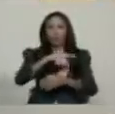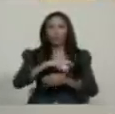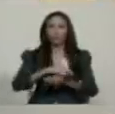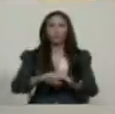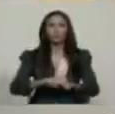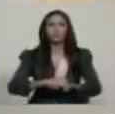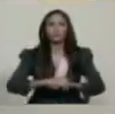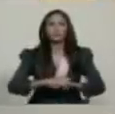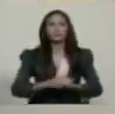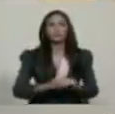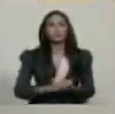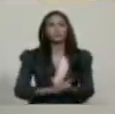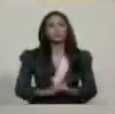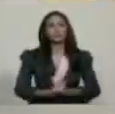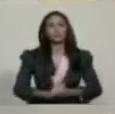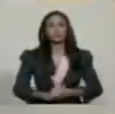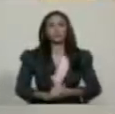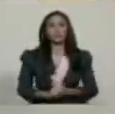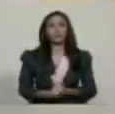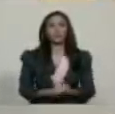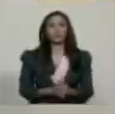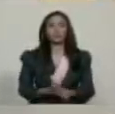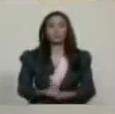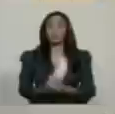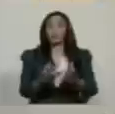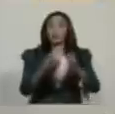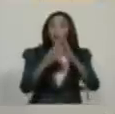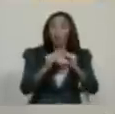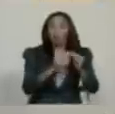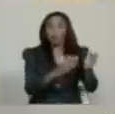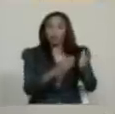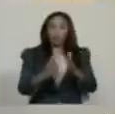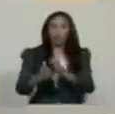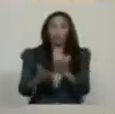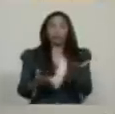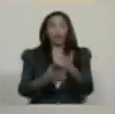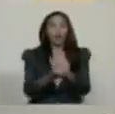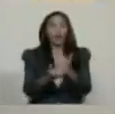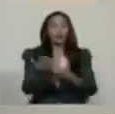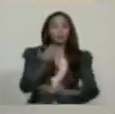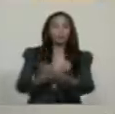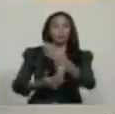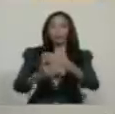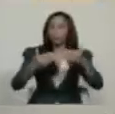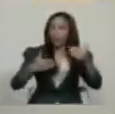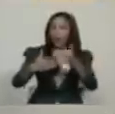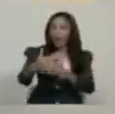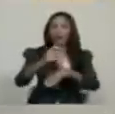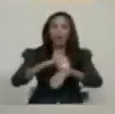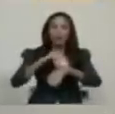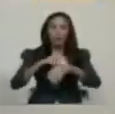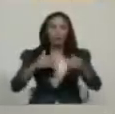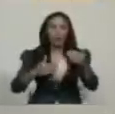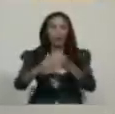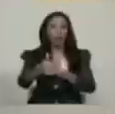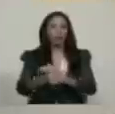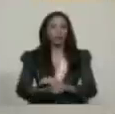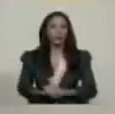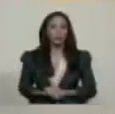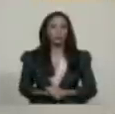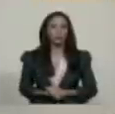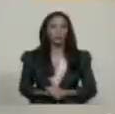Y desmontar, como vamos a desmontar, a la corta o a la larga, desmontar el sistema de